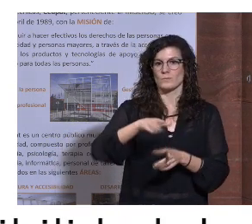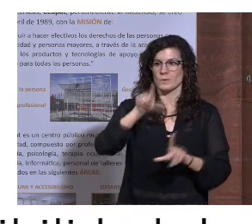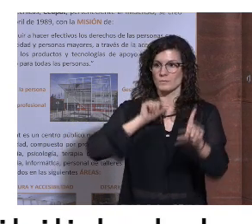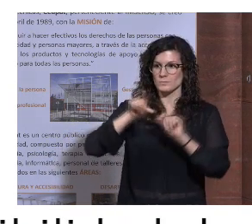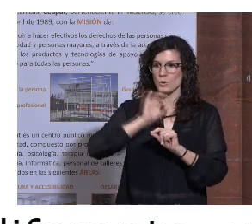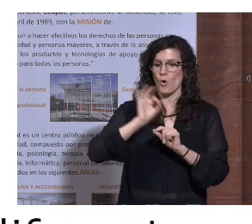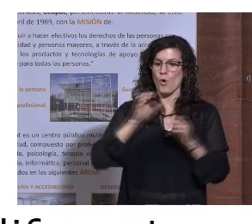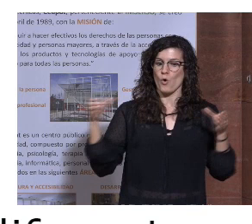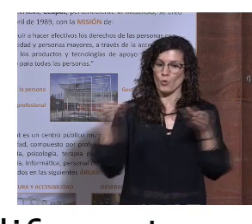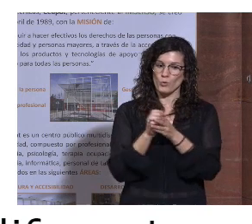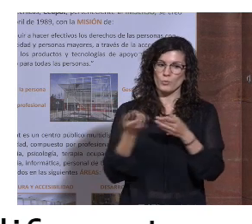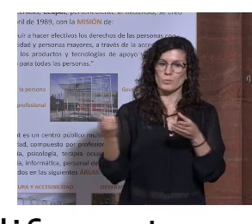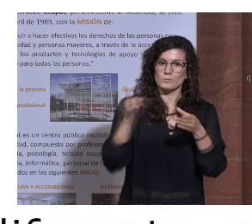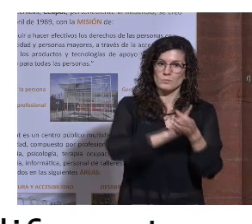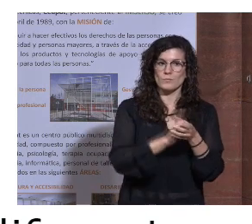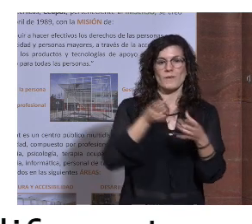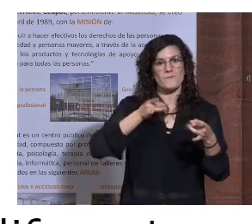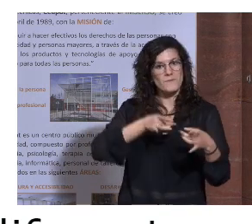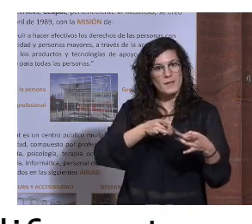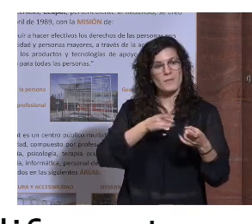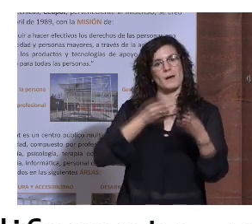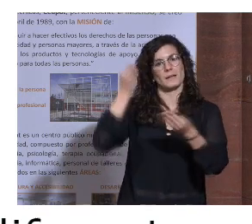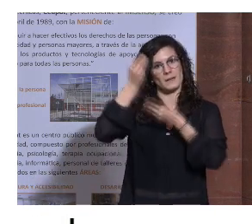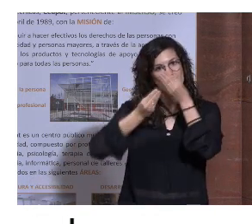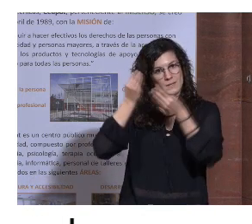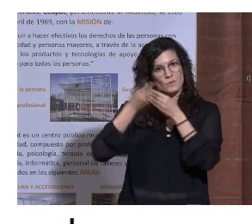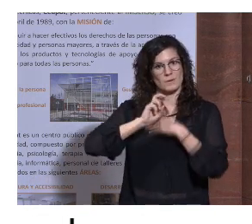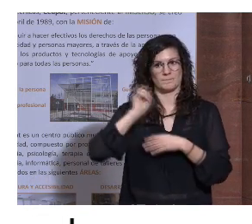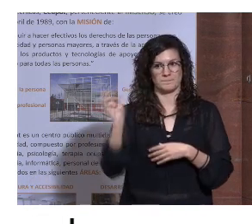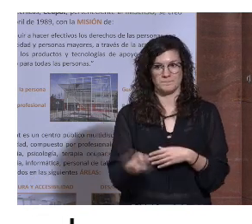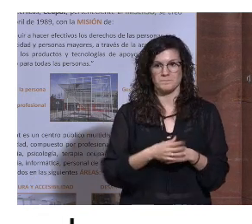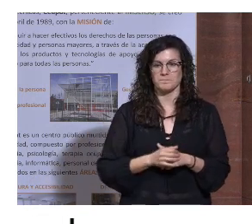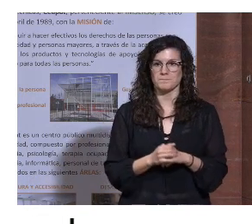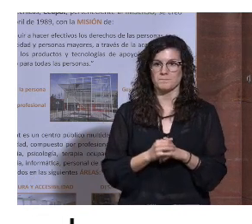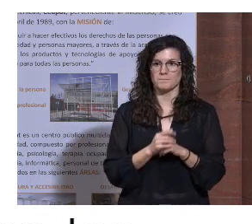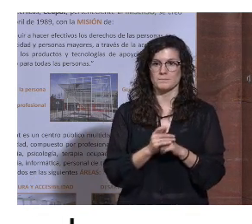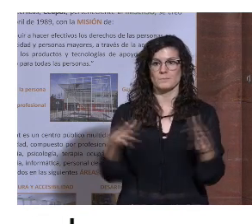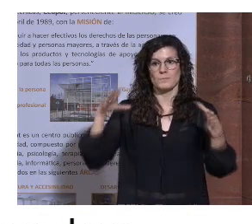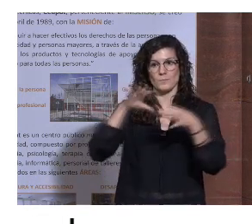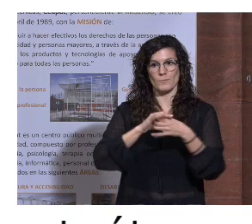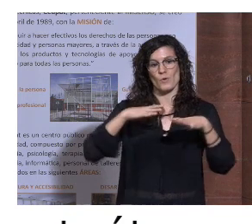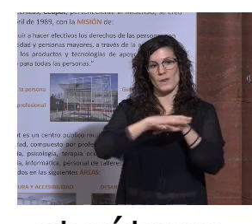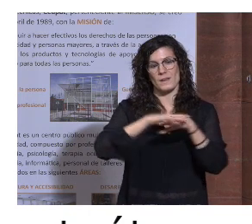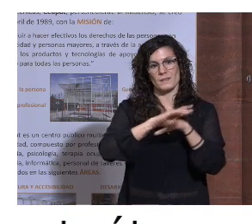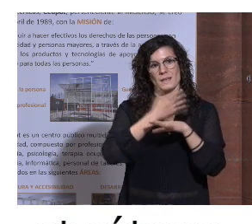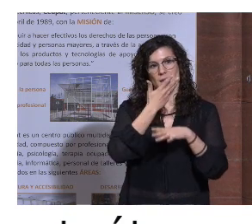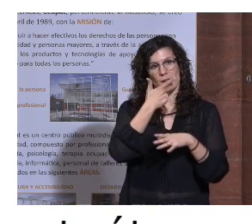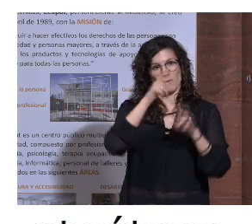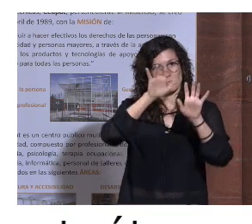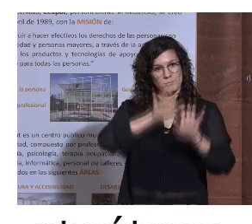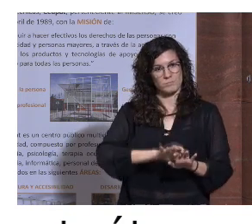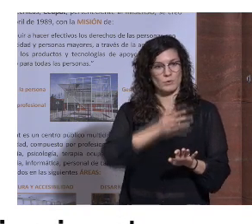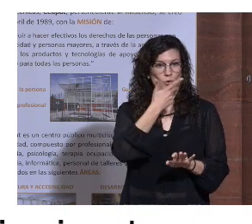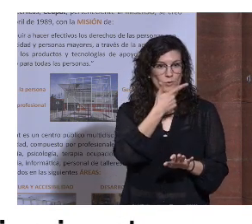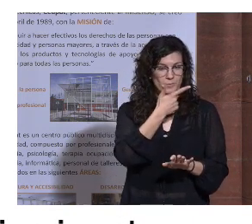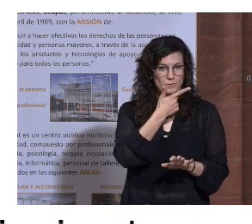con los grupos, el feedback, la reflexión, etc. En relación a las redes de reconocimiento, ¿cómo activarlas?